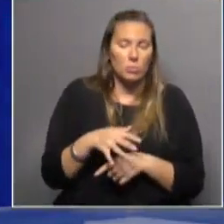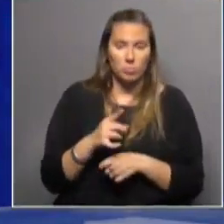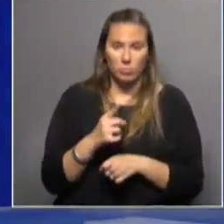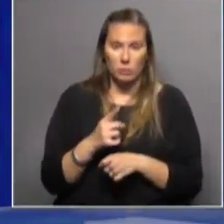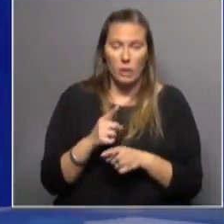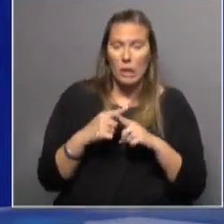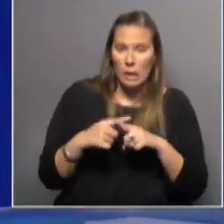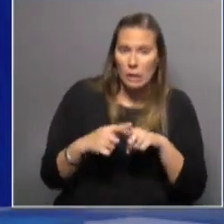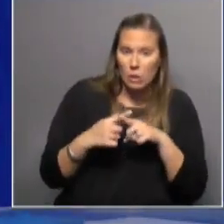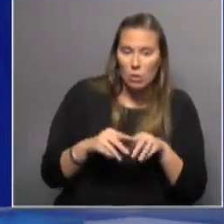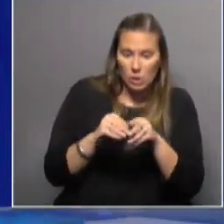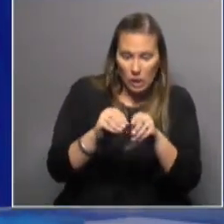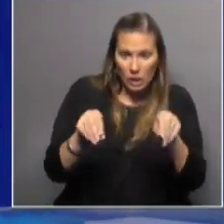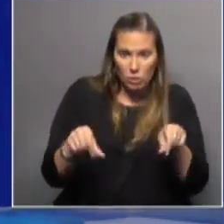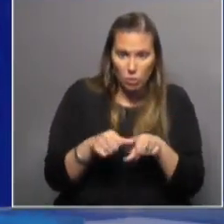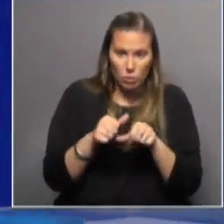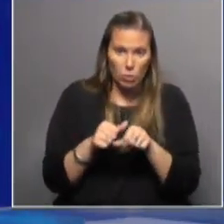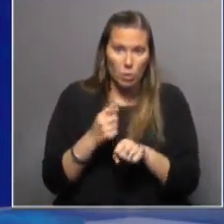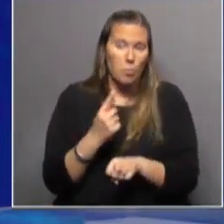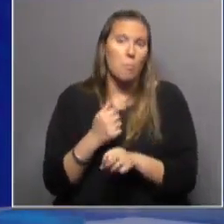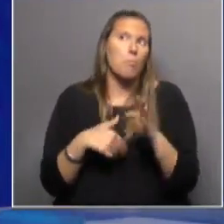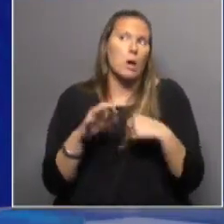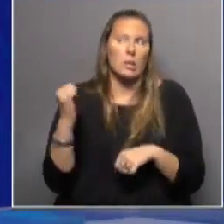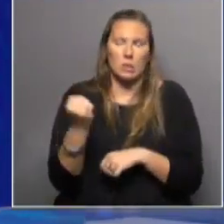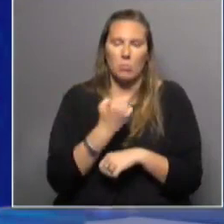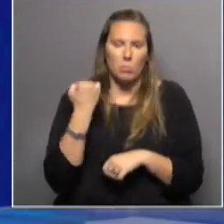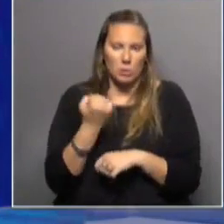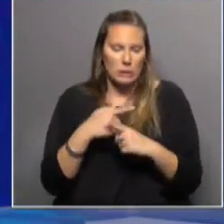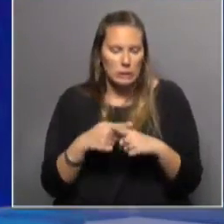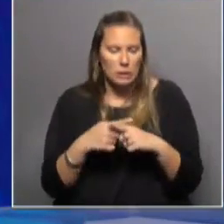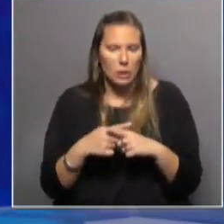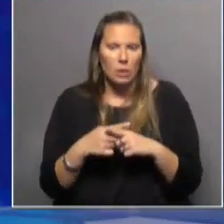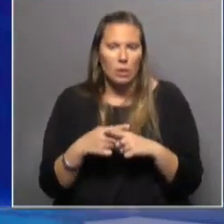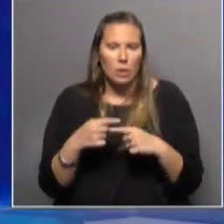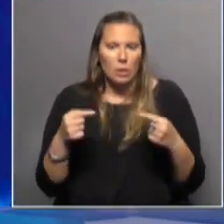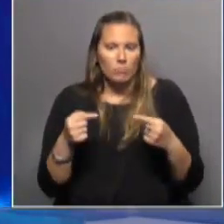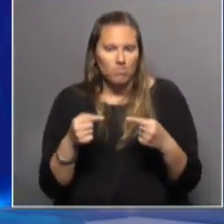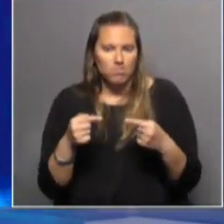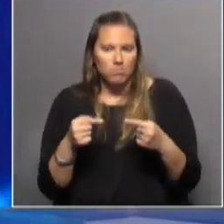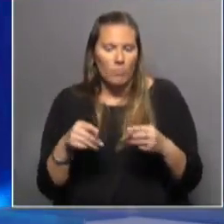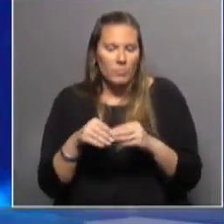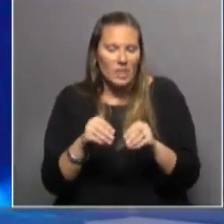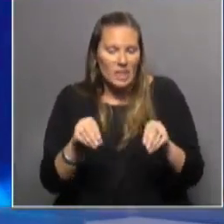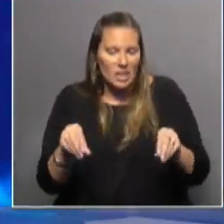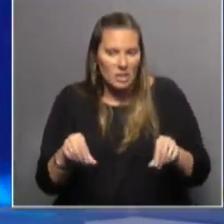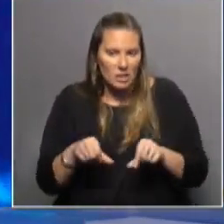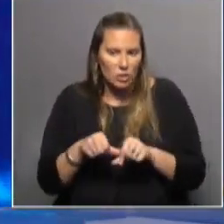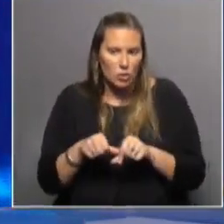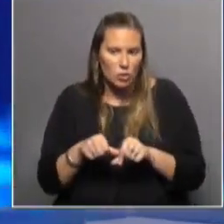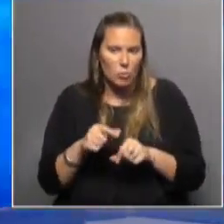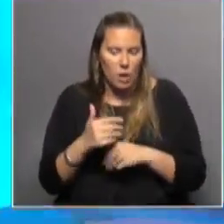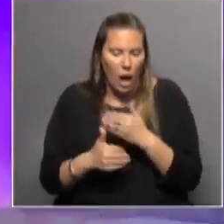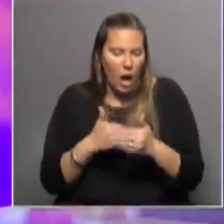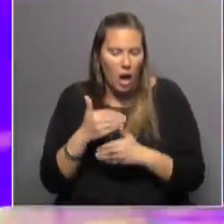en la disputa por los territorios que es la presión más importante es decir disputar el territorio para